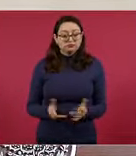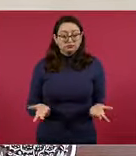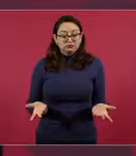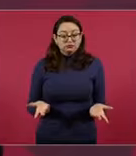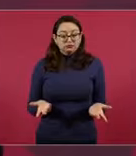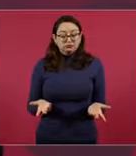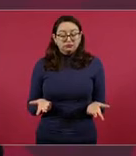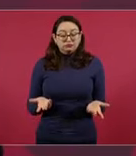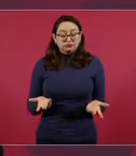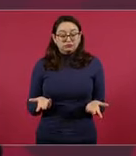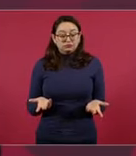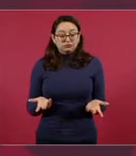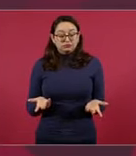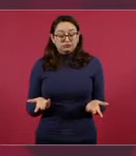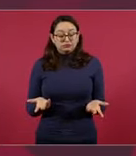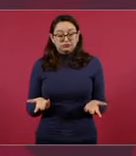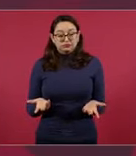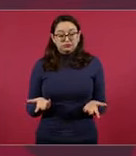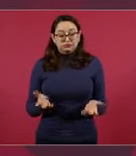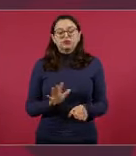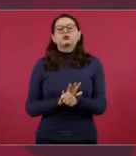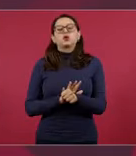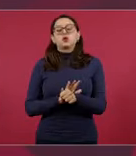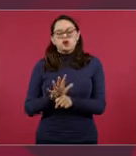se acordó